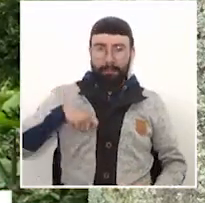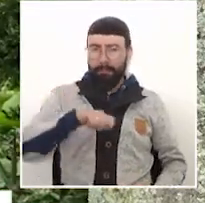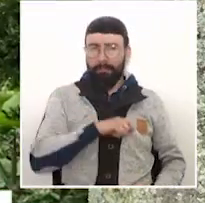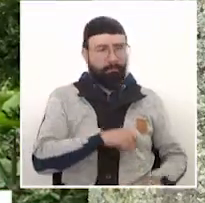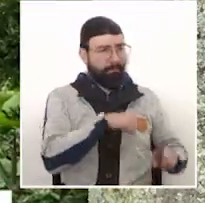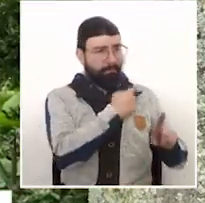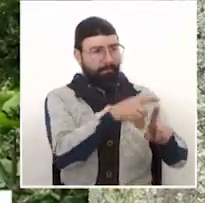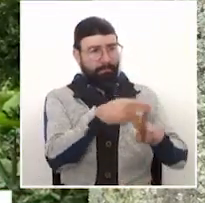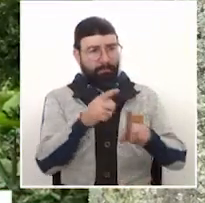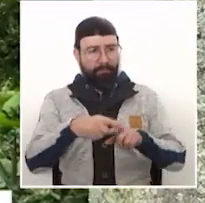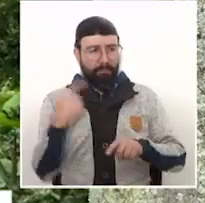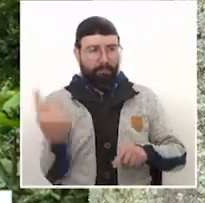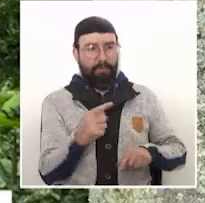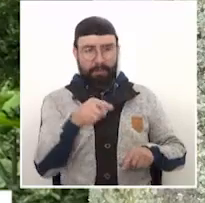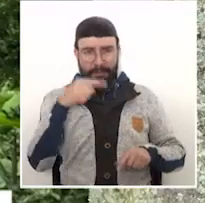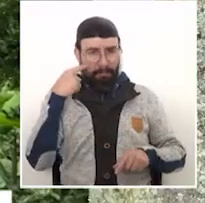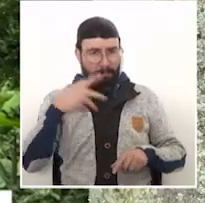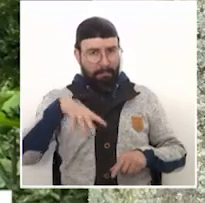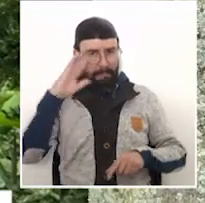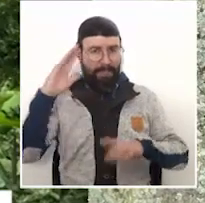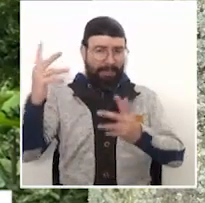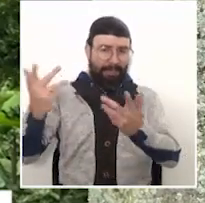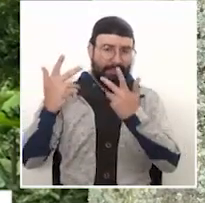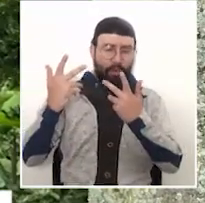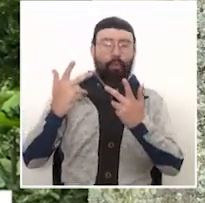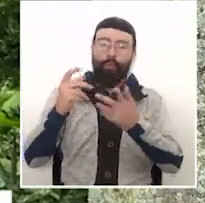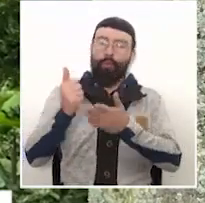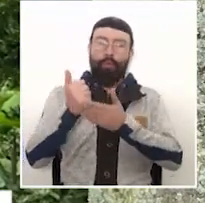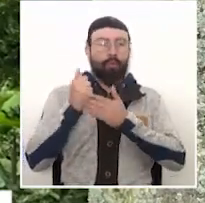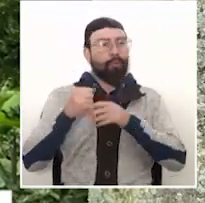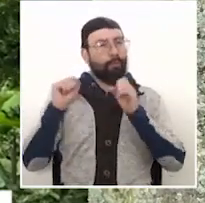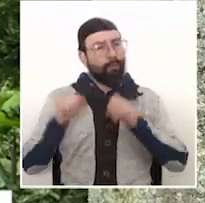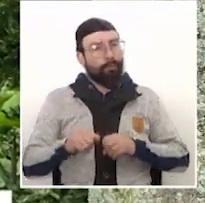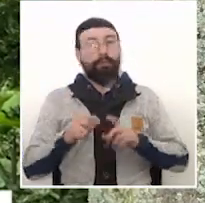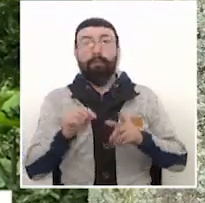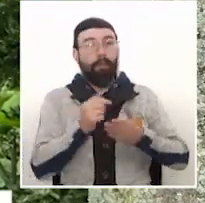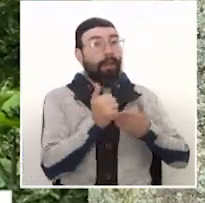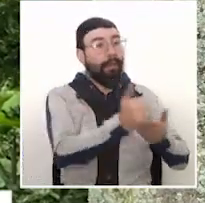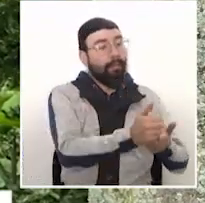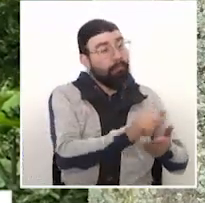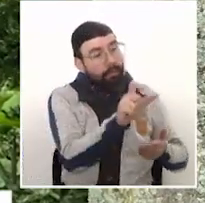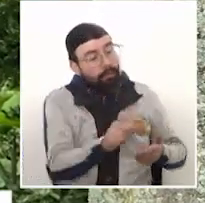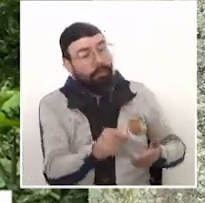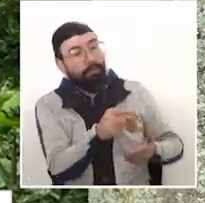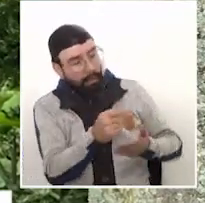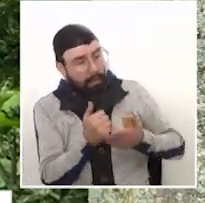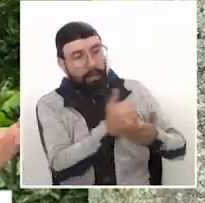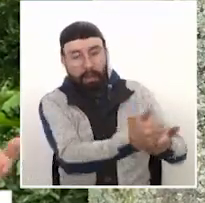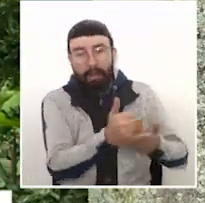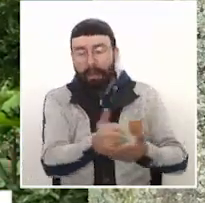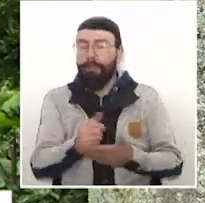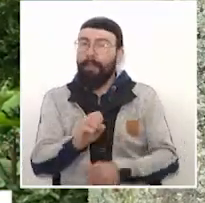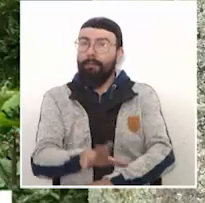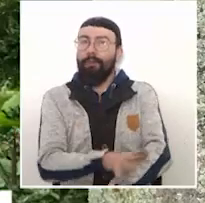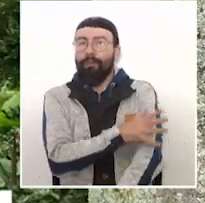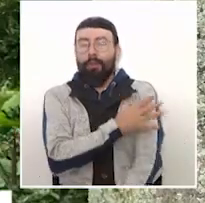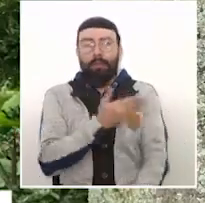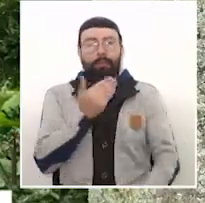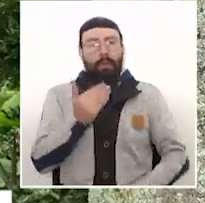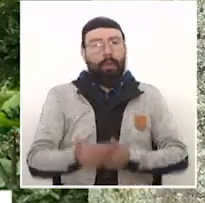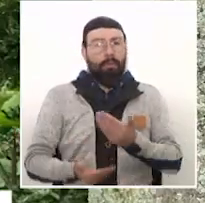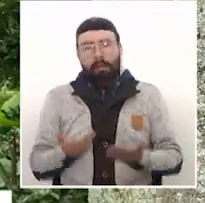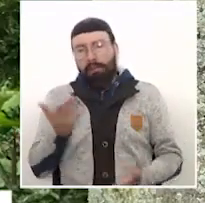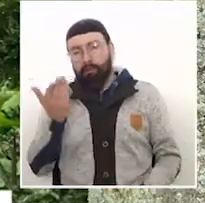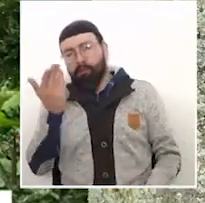personas que van más adelante de nosotros y nos ayudan y le ayudamos a los que vienen detrás. Entonces las emociones empiezan a estabilizarse y